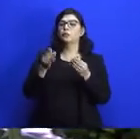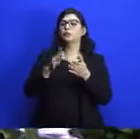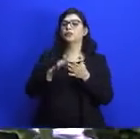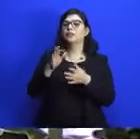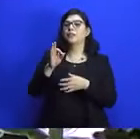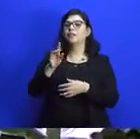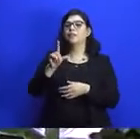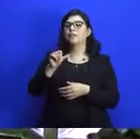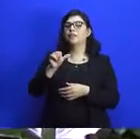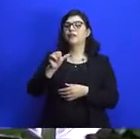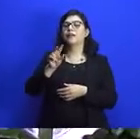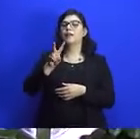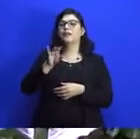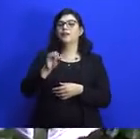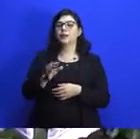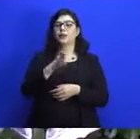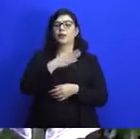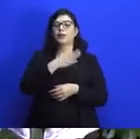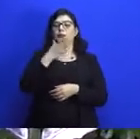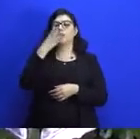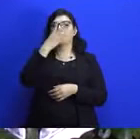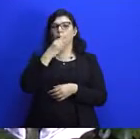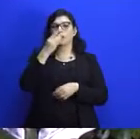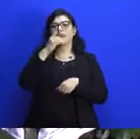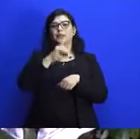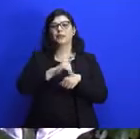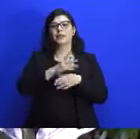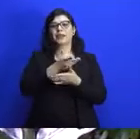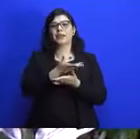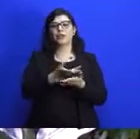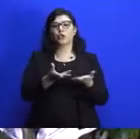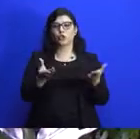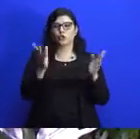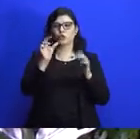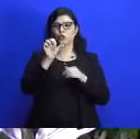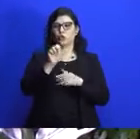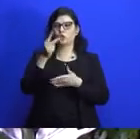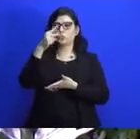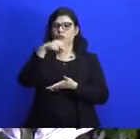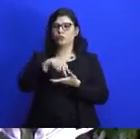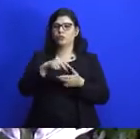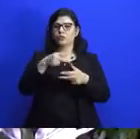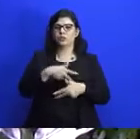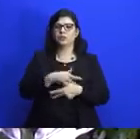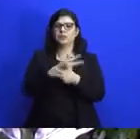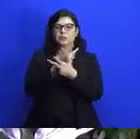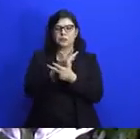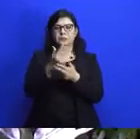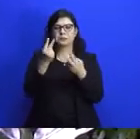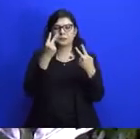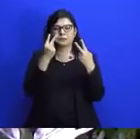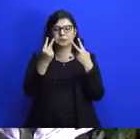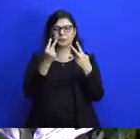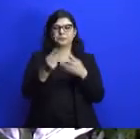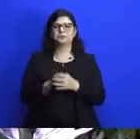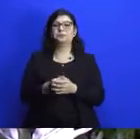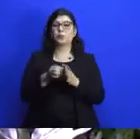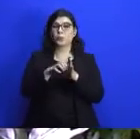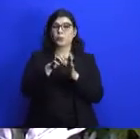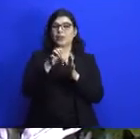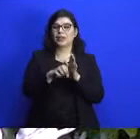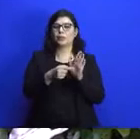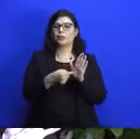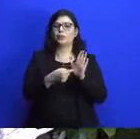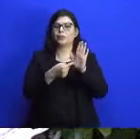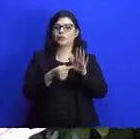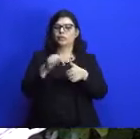y buen día a todas y a todos y a todos los que están conectados de manera virtual. Excelente ejemplo de cómo se combate el hambre